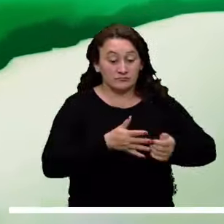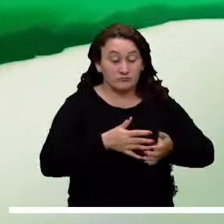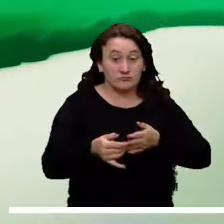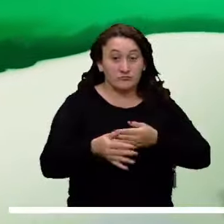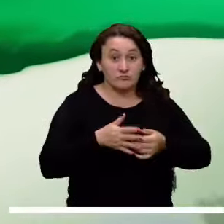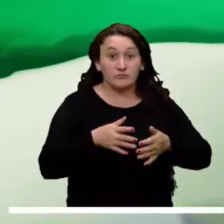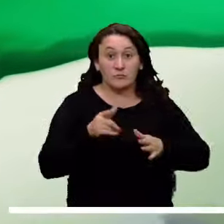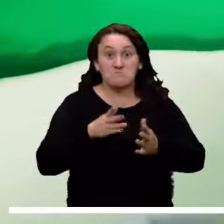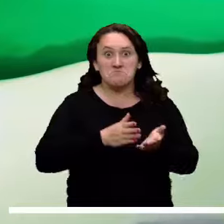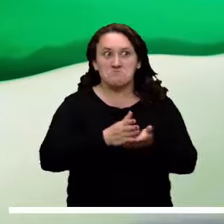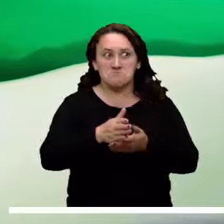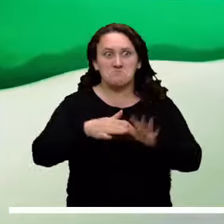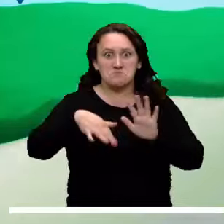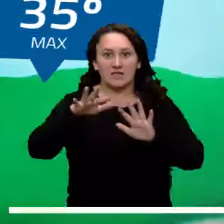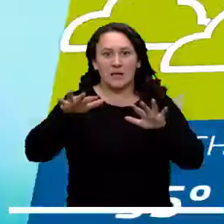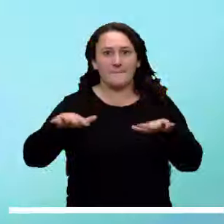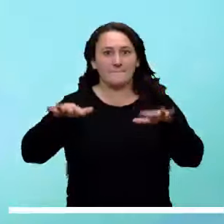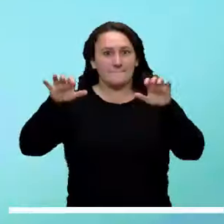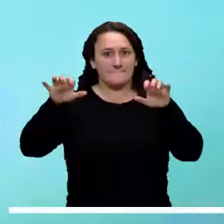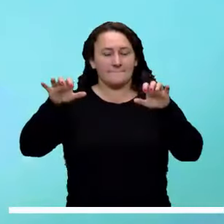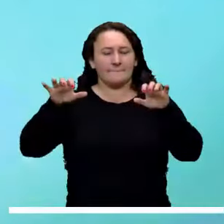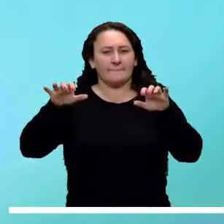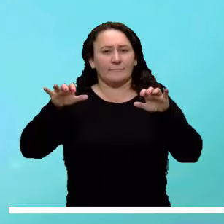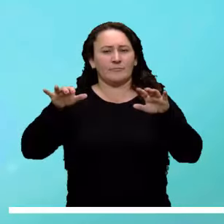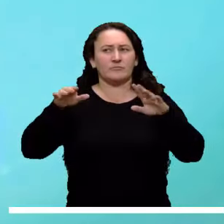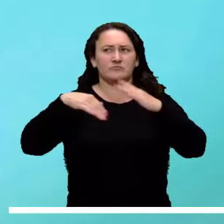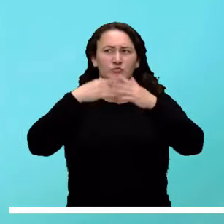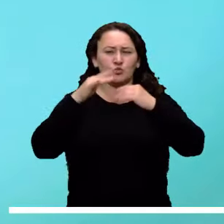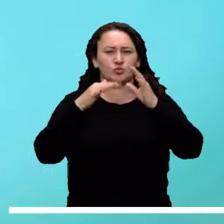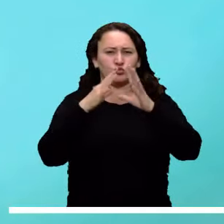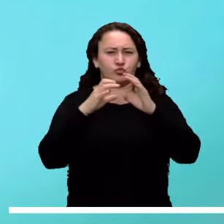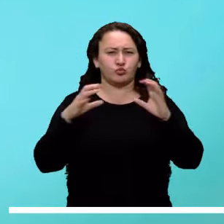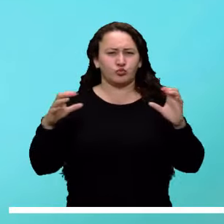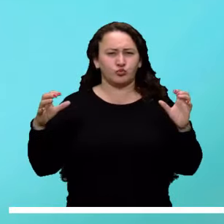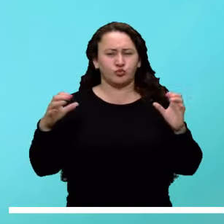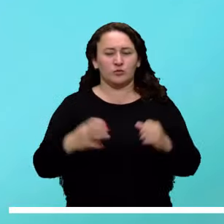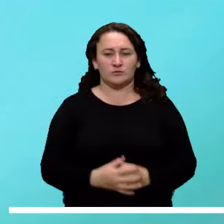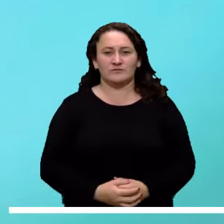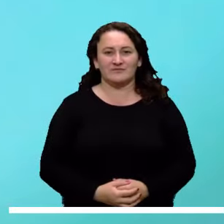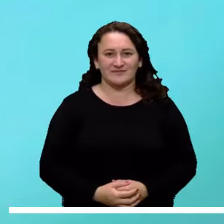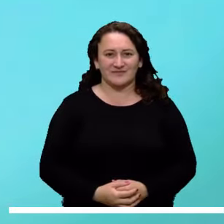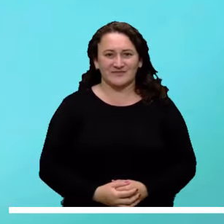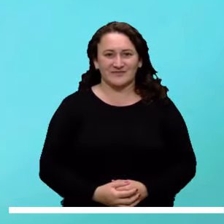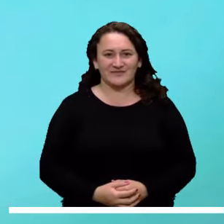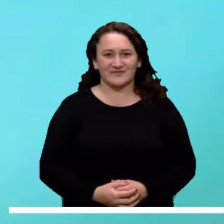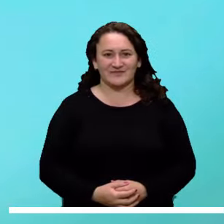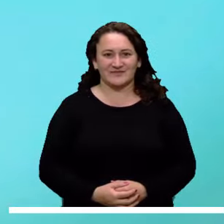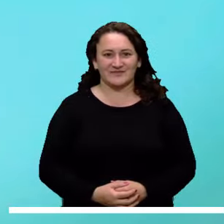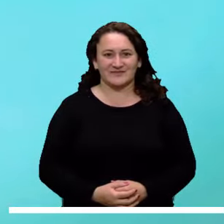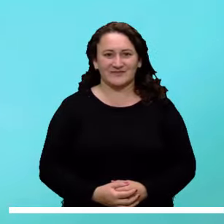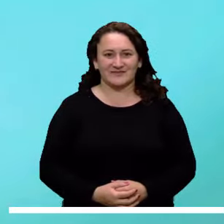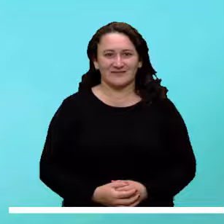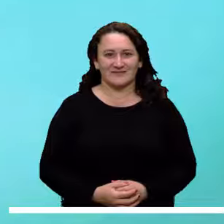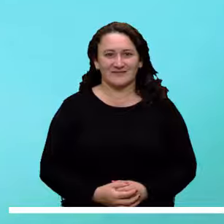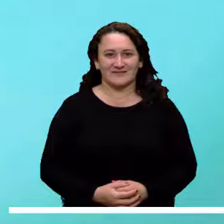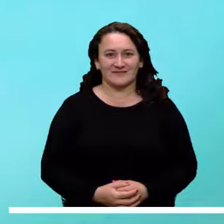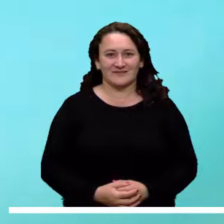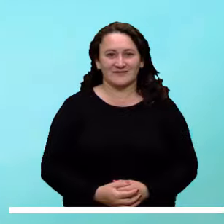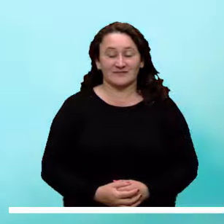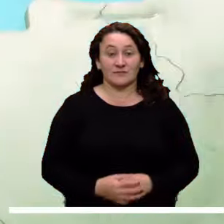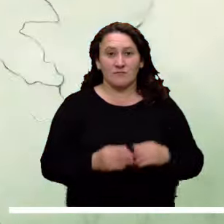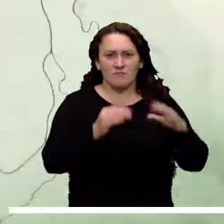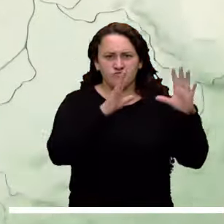Magdalena. En las islas colombianas predominarán las condiciones secas con cielo parcialmente